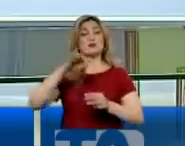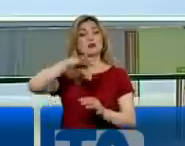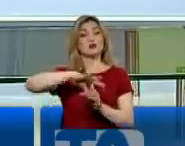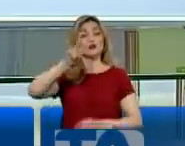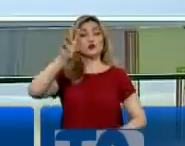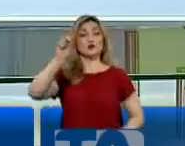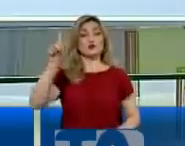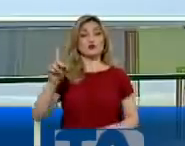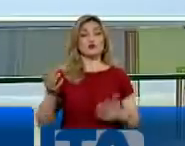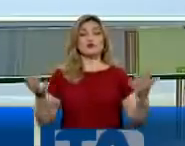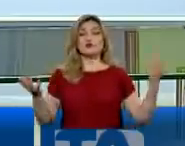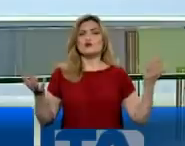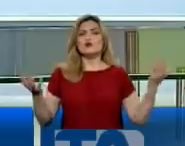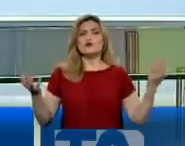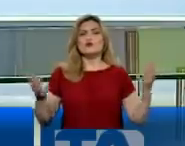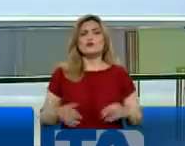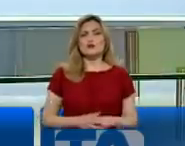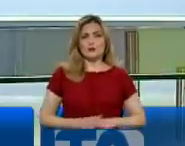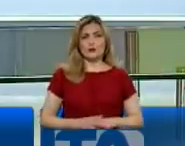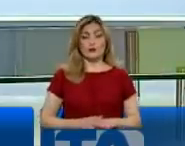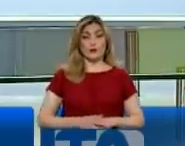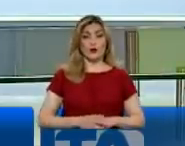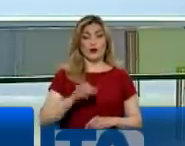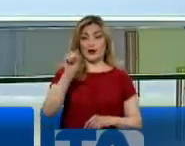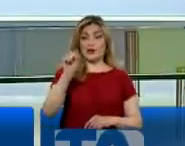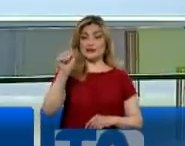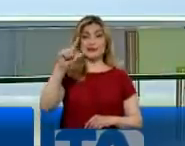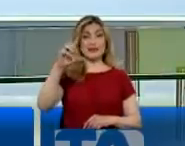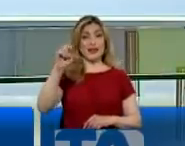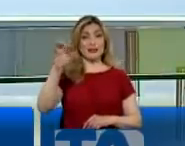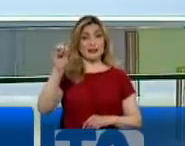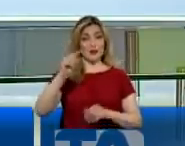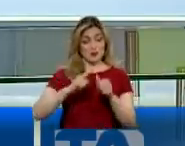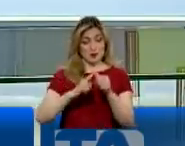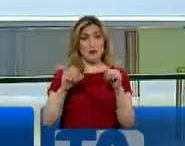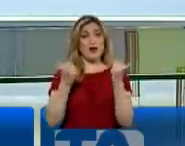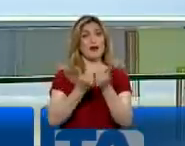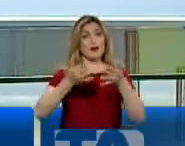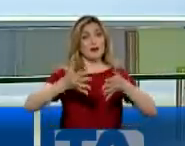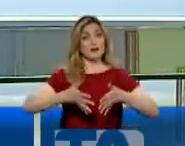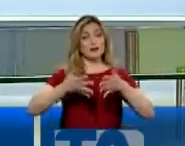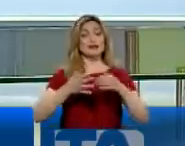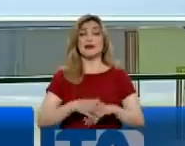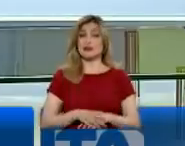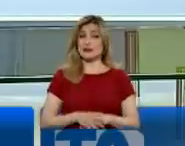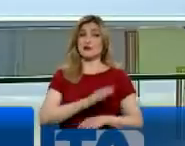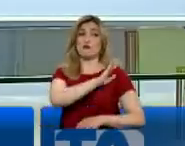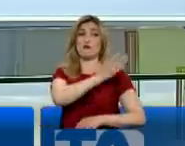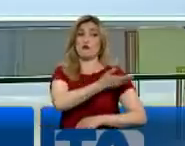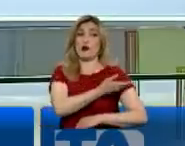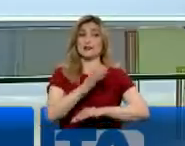entre esas postulaciones está la de daniel salcedo bonilla como primer asambleísta de la circunscripción 1 por fuerza